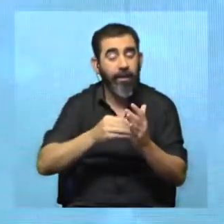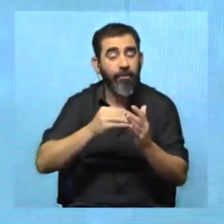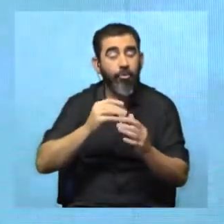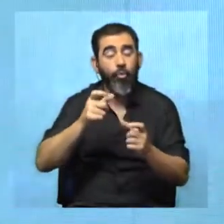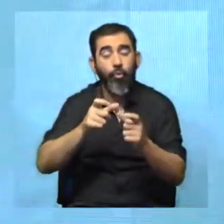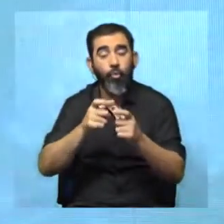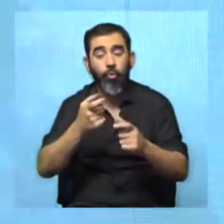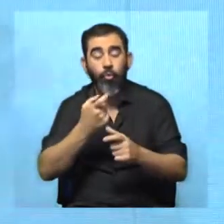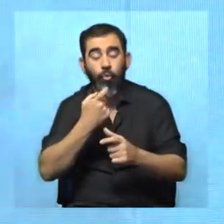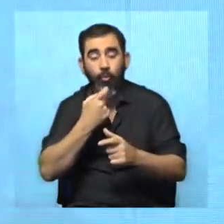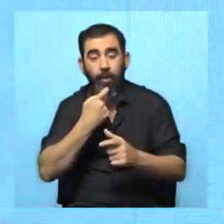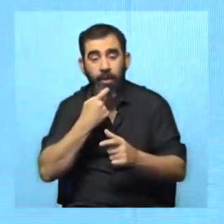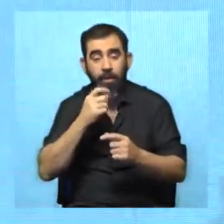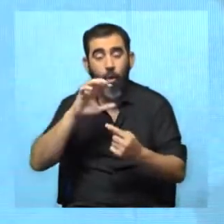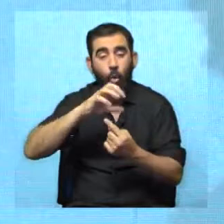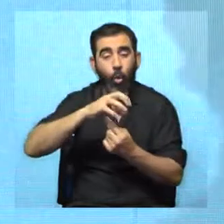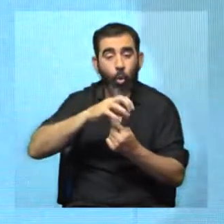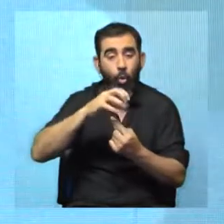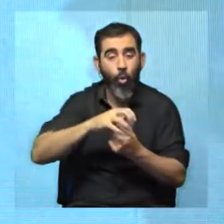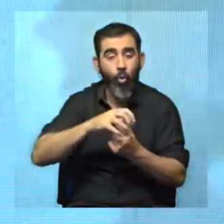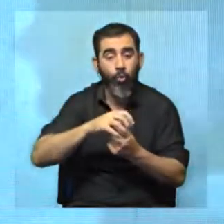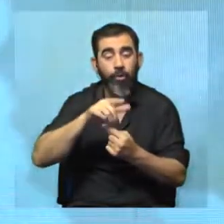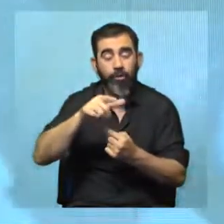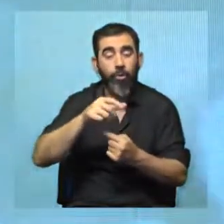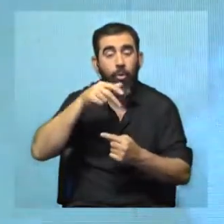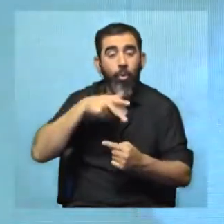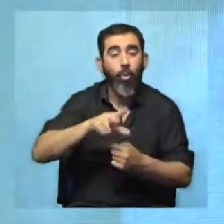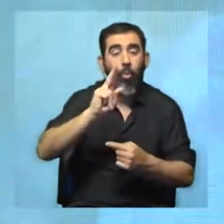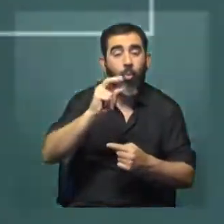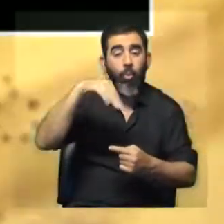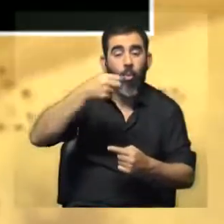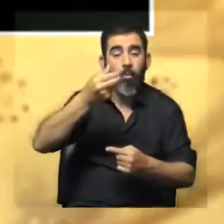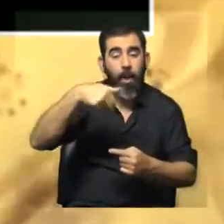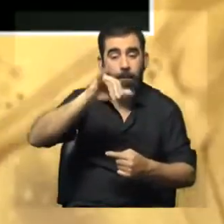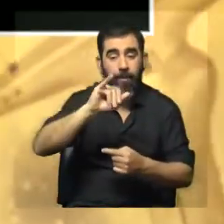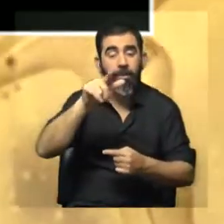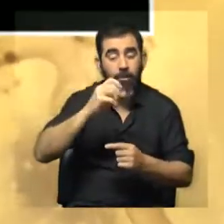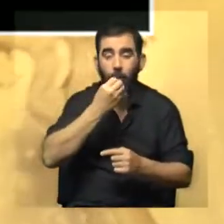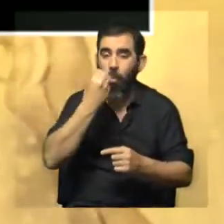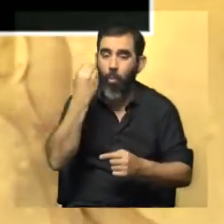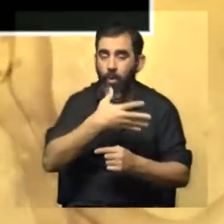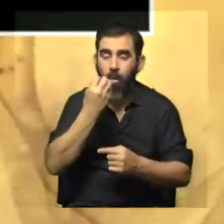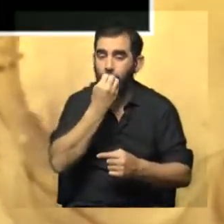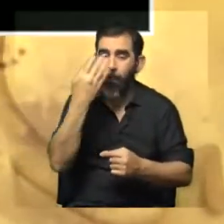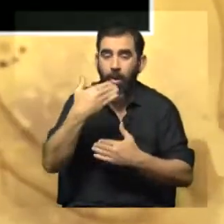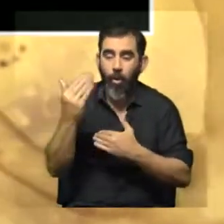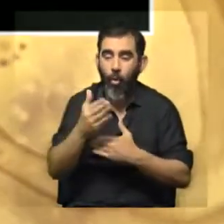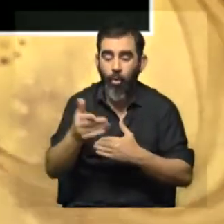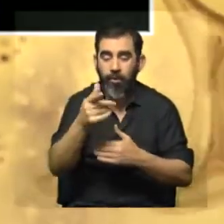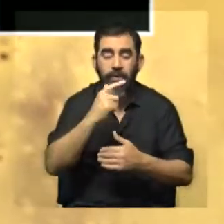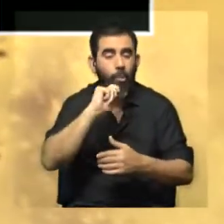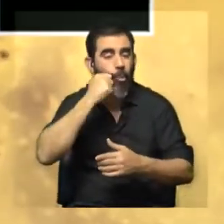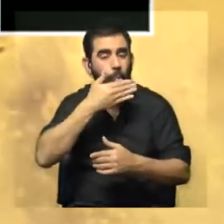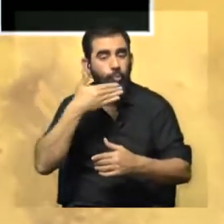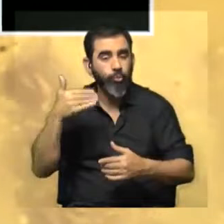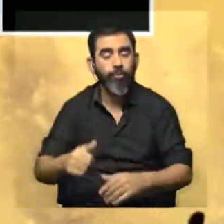tomates, de los hongos. Todos los alimentos que tienen sabor umami son los que nos gustan más, y los fermentados son grandes mejoradores y productores de ese sabor.